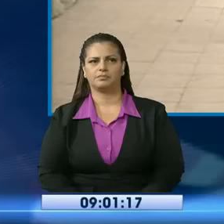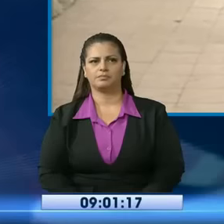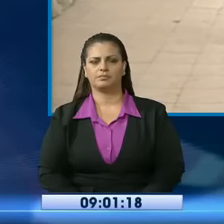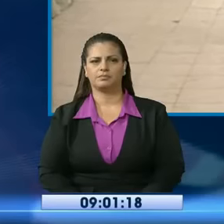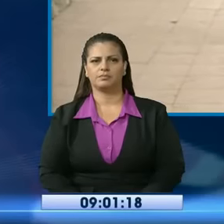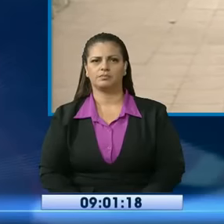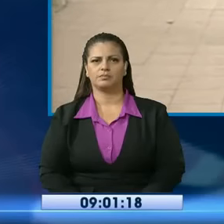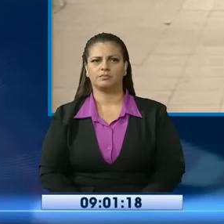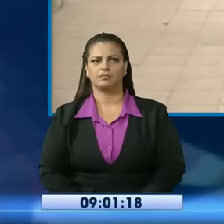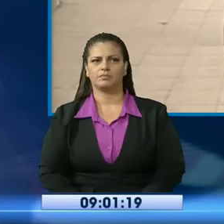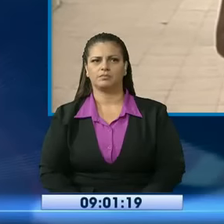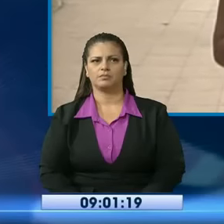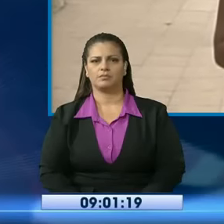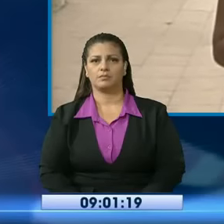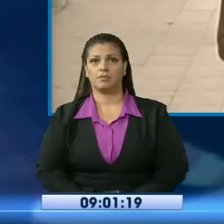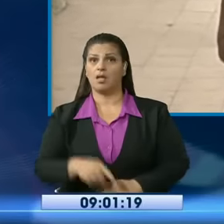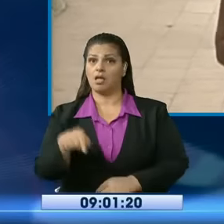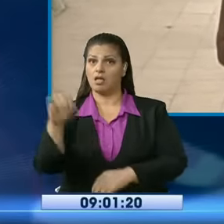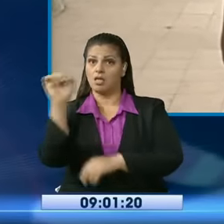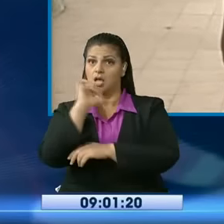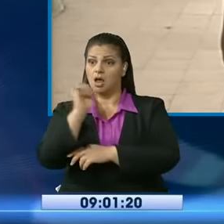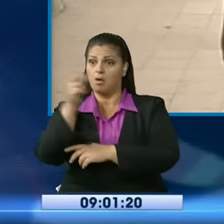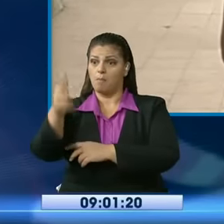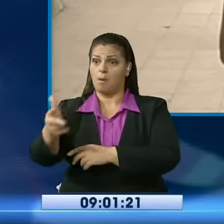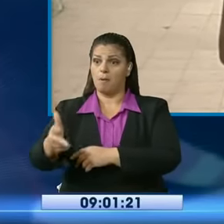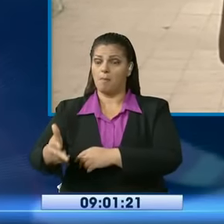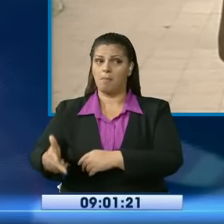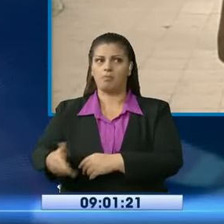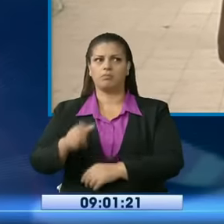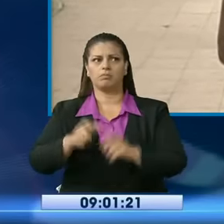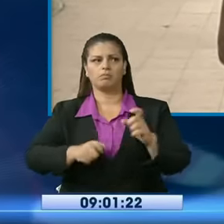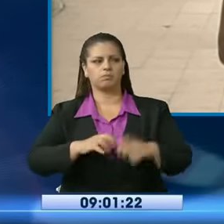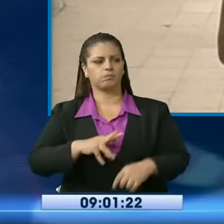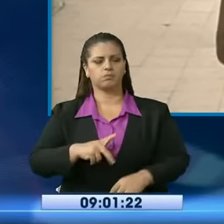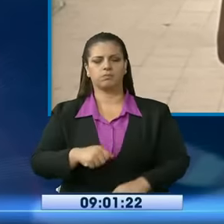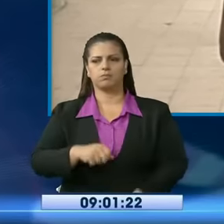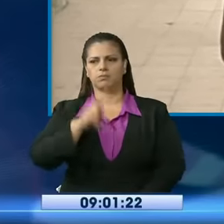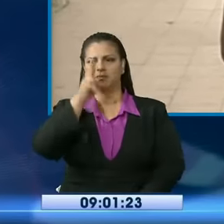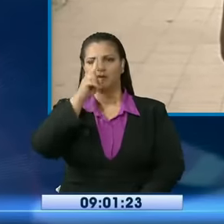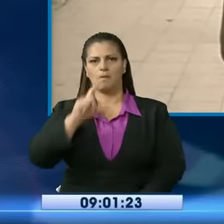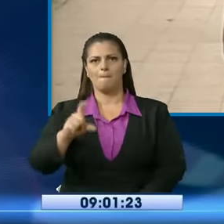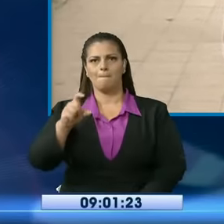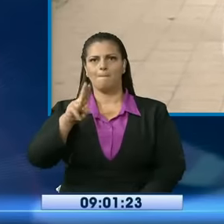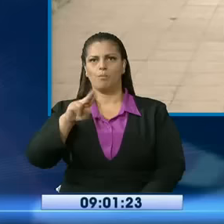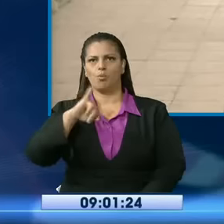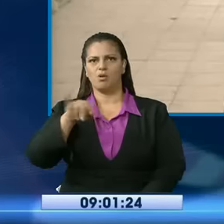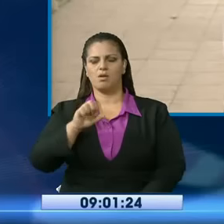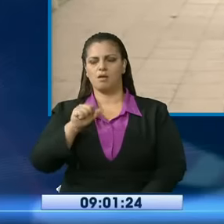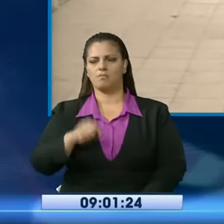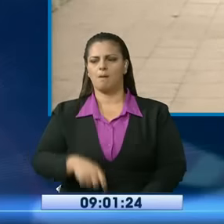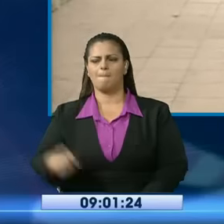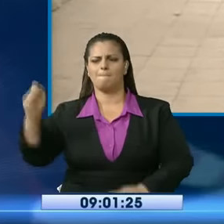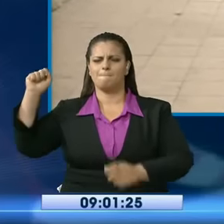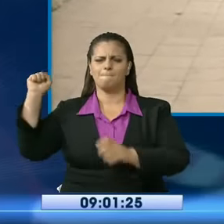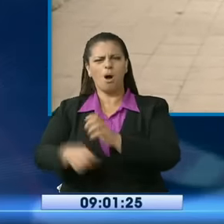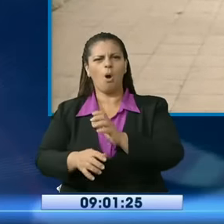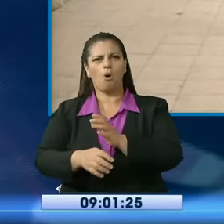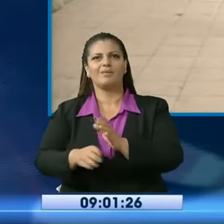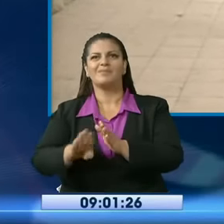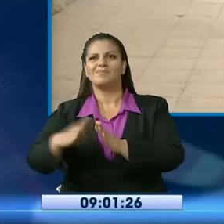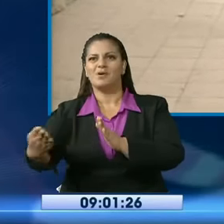mucho el bujiazo, el famoso bujiazo. Y sería muy bueno que la policía nos reinstale su